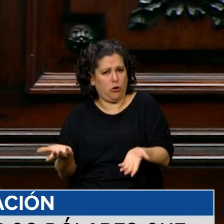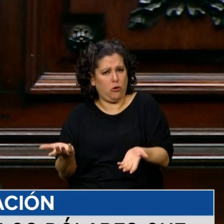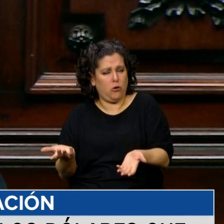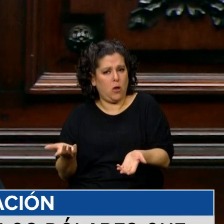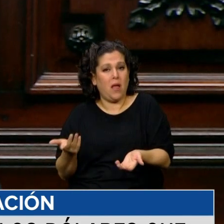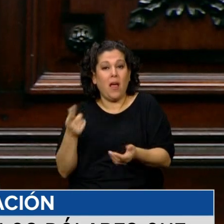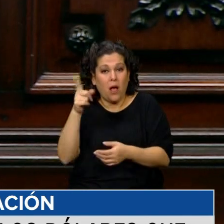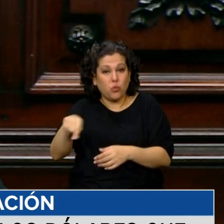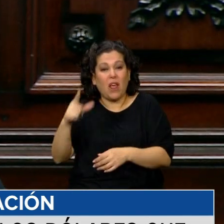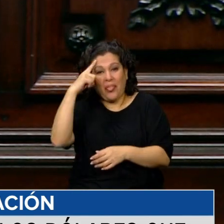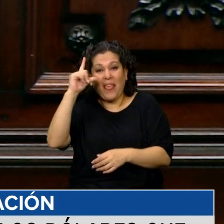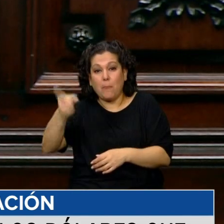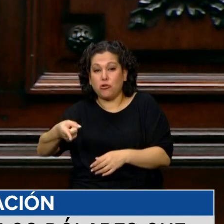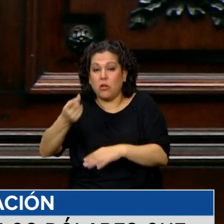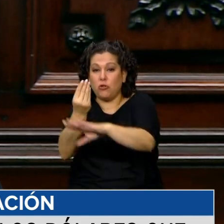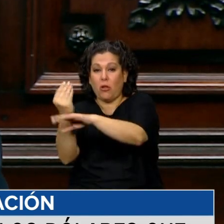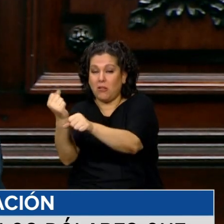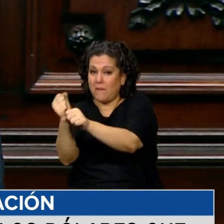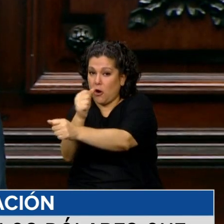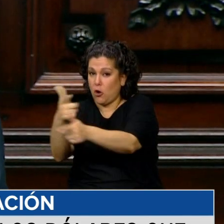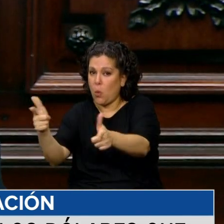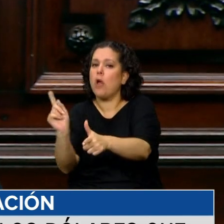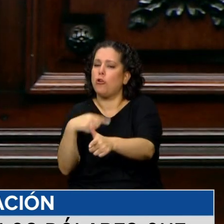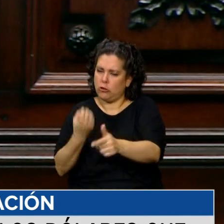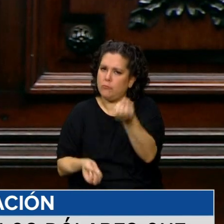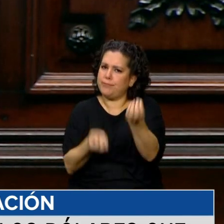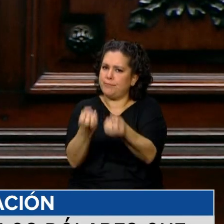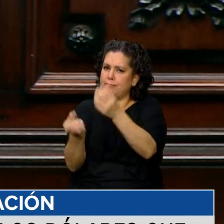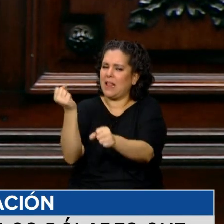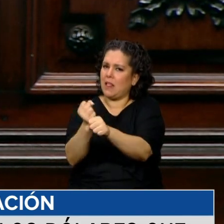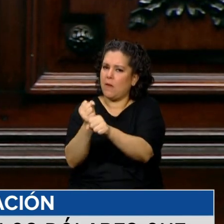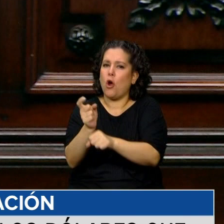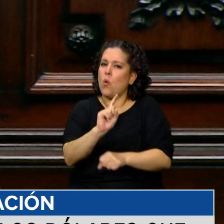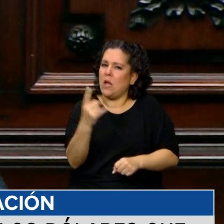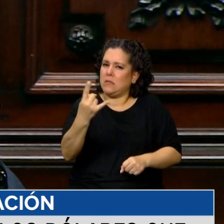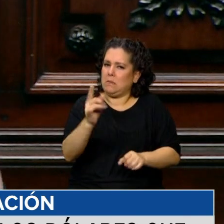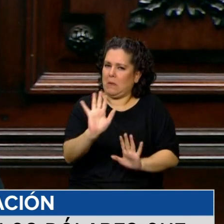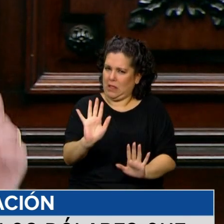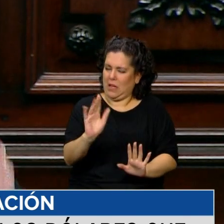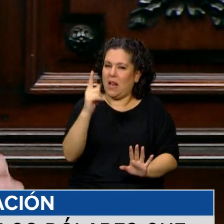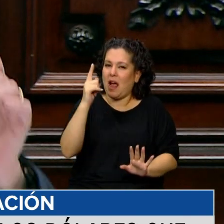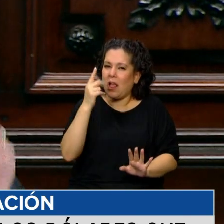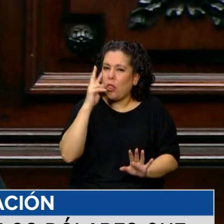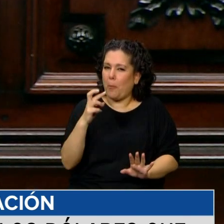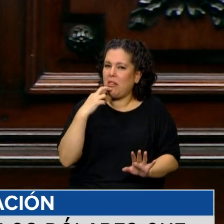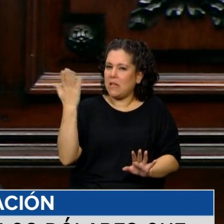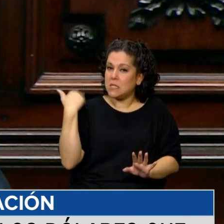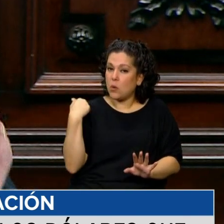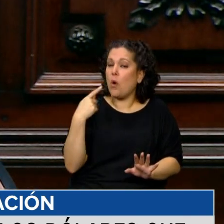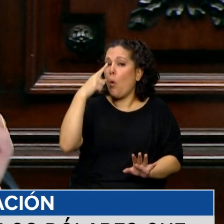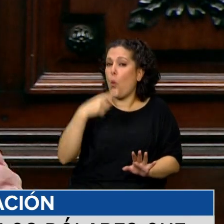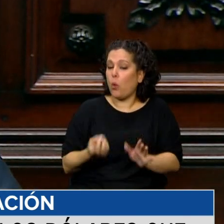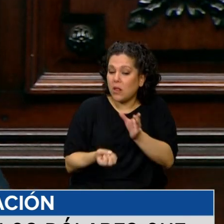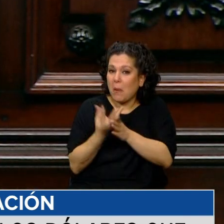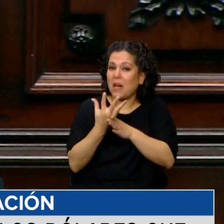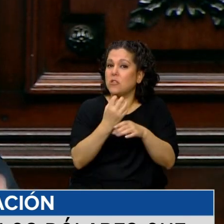la desocupación en un 10% y generamos trabajo. Y no es cierto que es de abril de 2019. El último dato positivo de creación